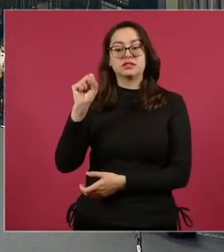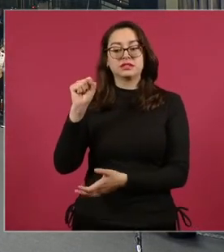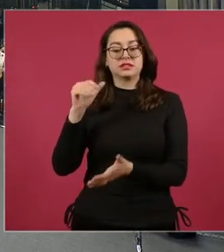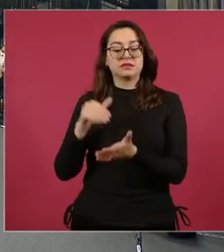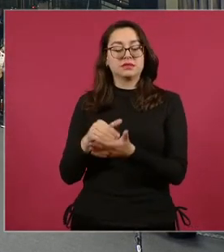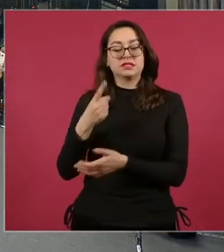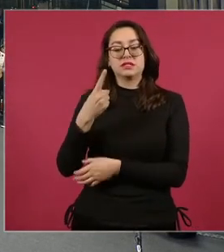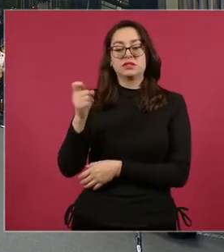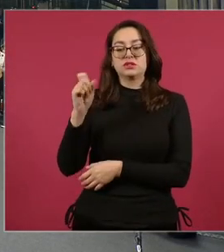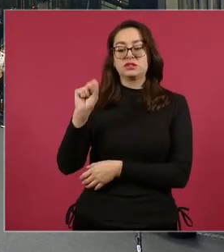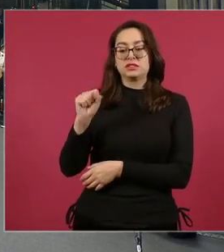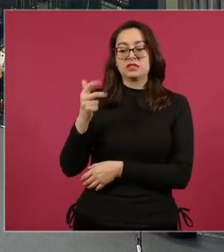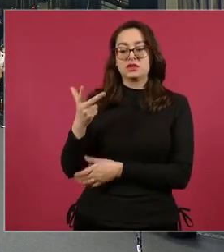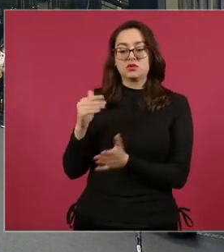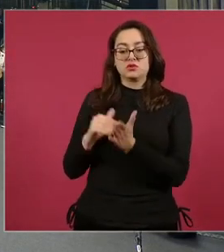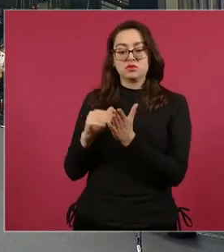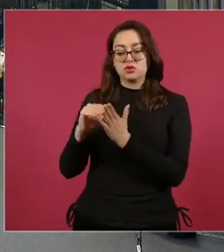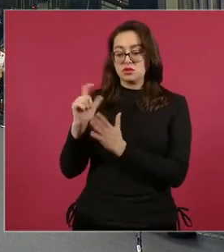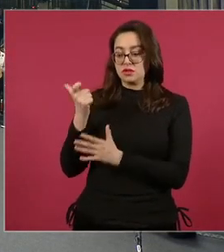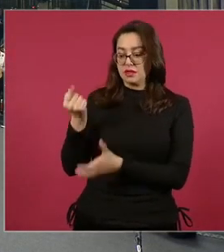de pesos.